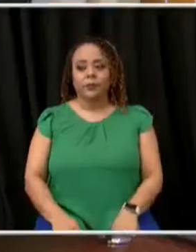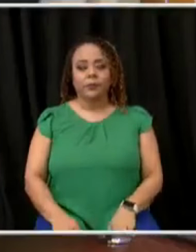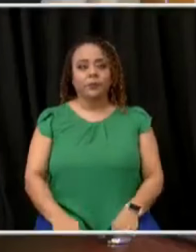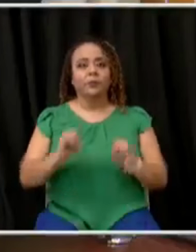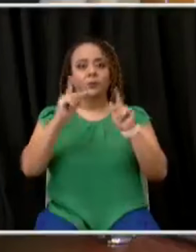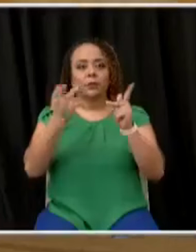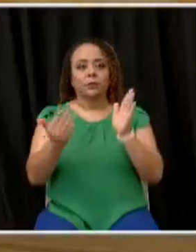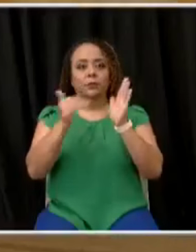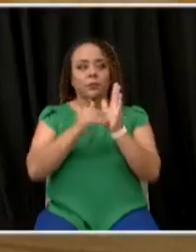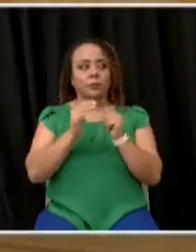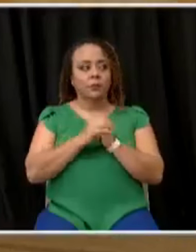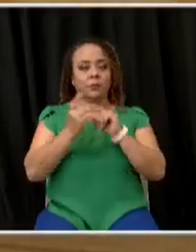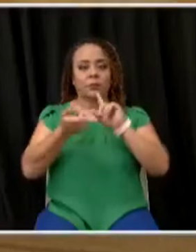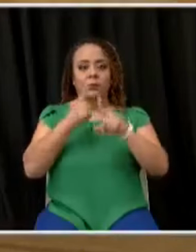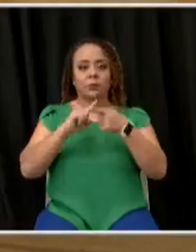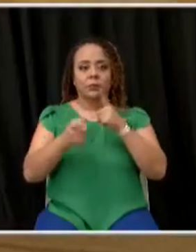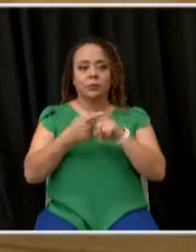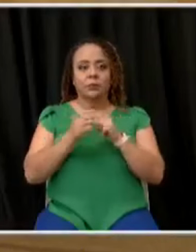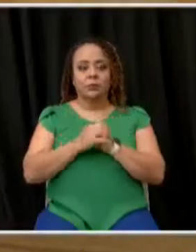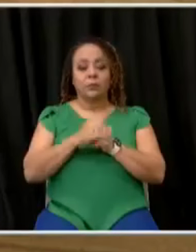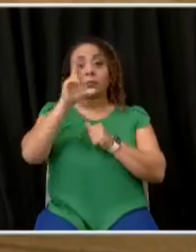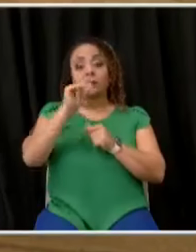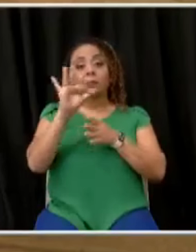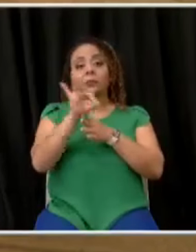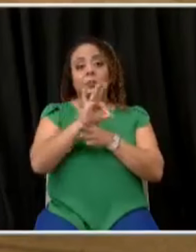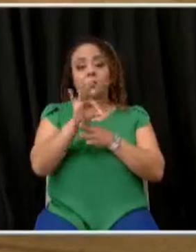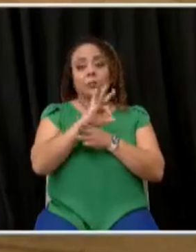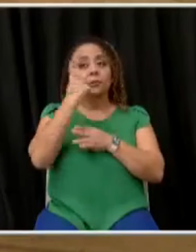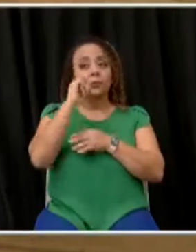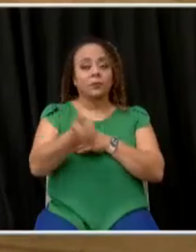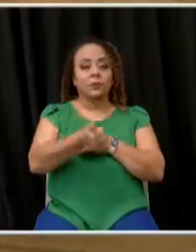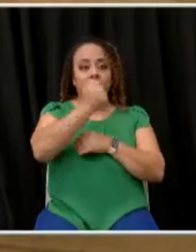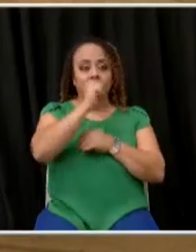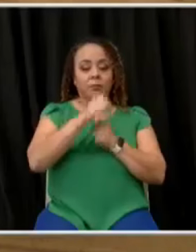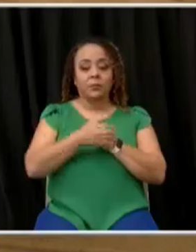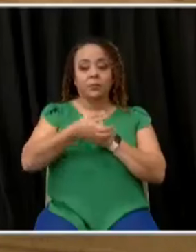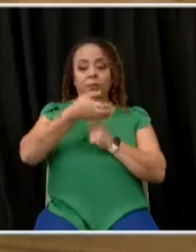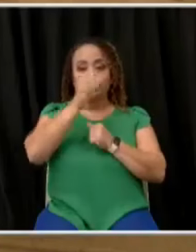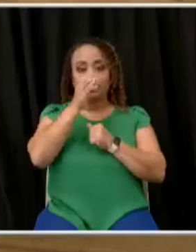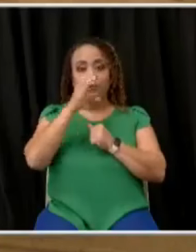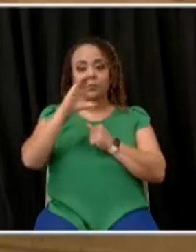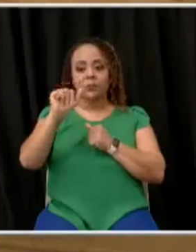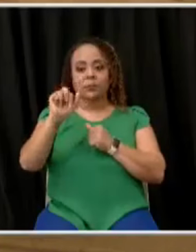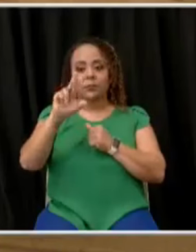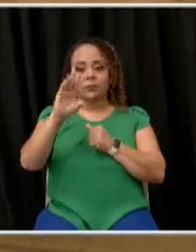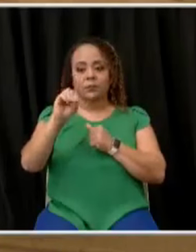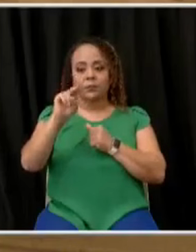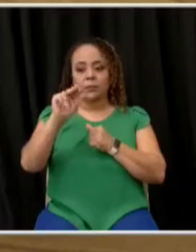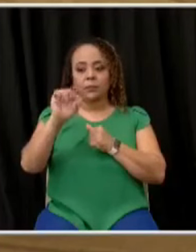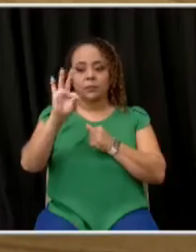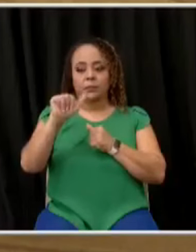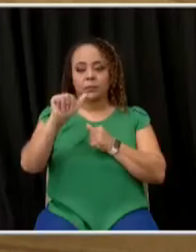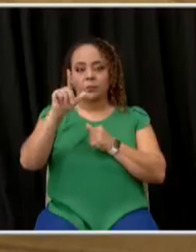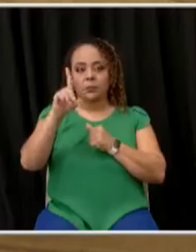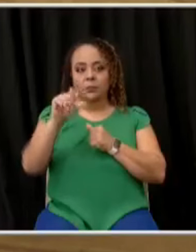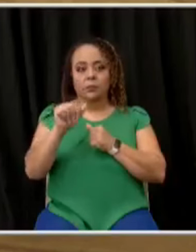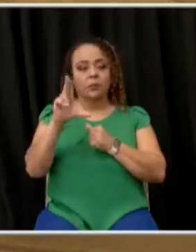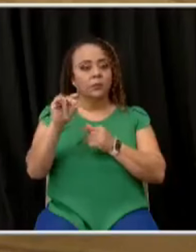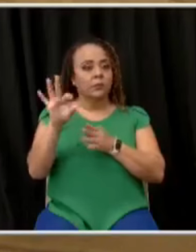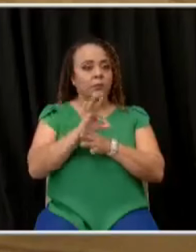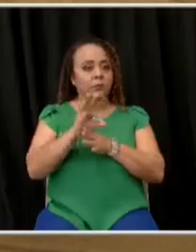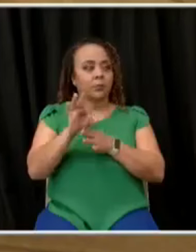nuevo entonces, amigos, no funciona para hidratarse. La bebida carbonatada, las gaseosas, no nos